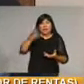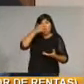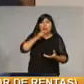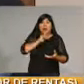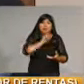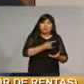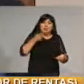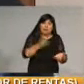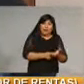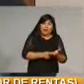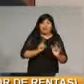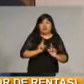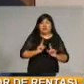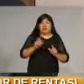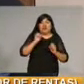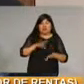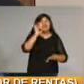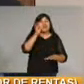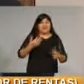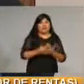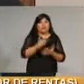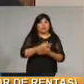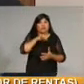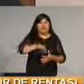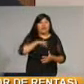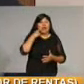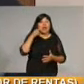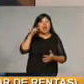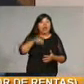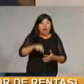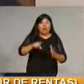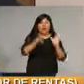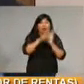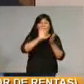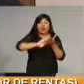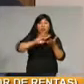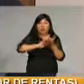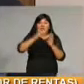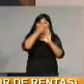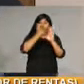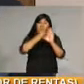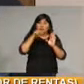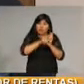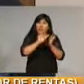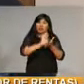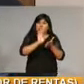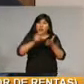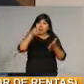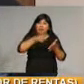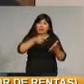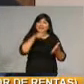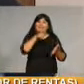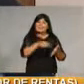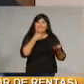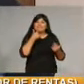ellos la moratoria esta en particular no ha previsto situaciones bajo esa situación pero entiendo